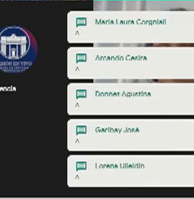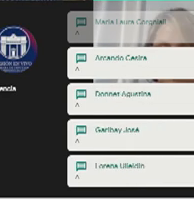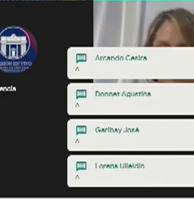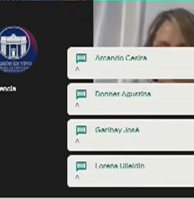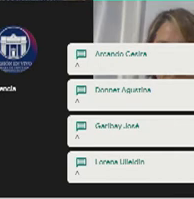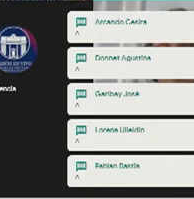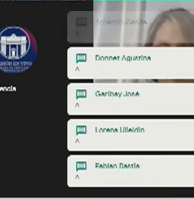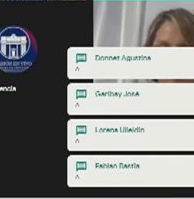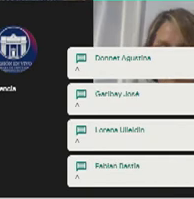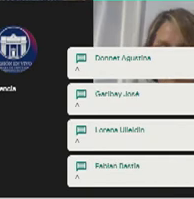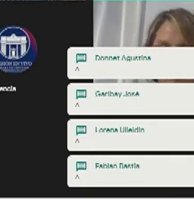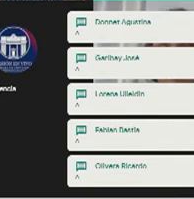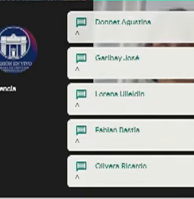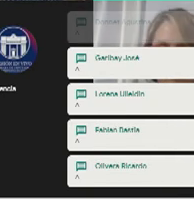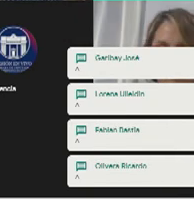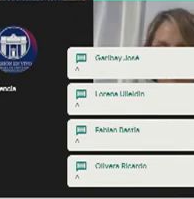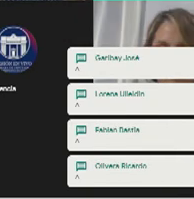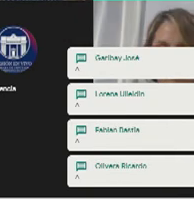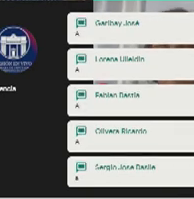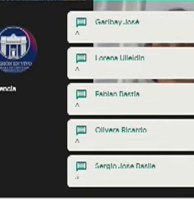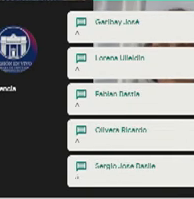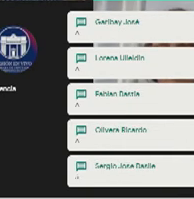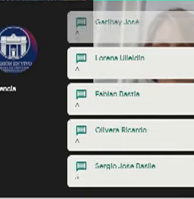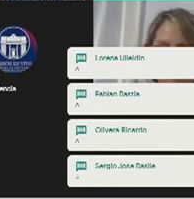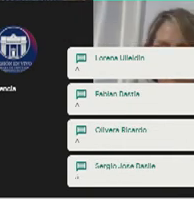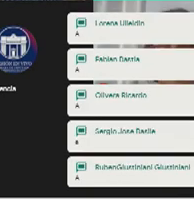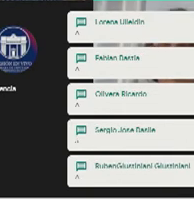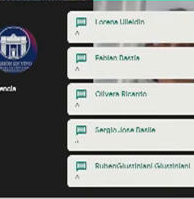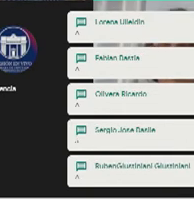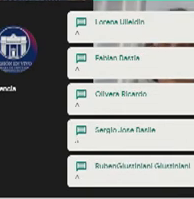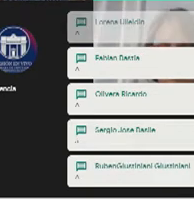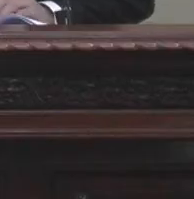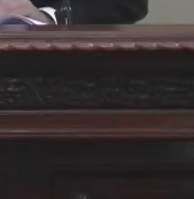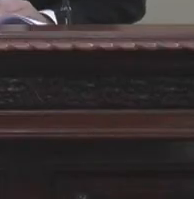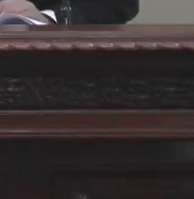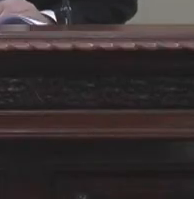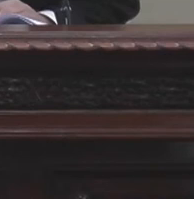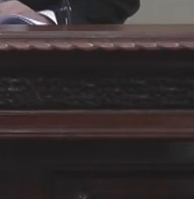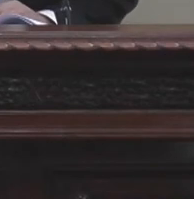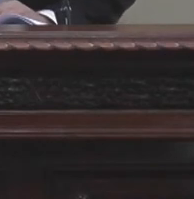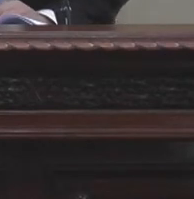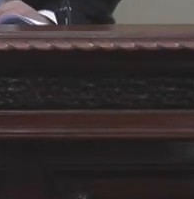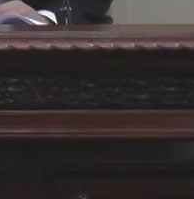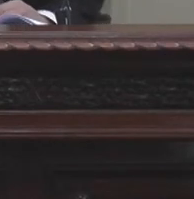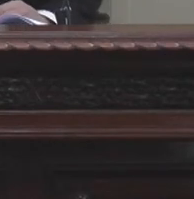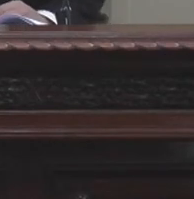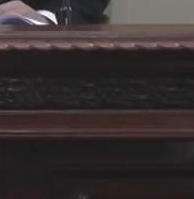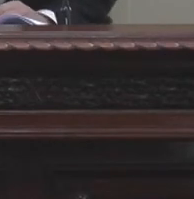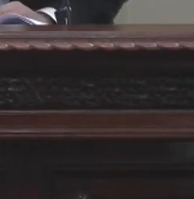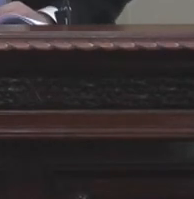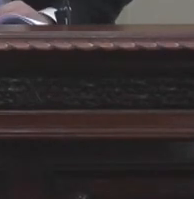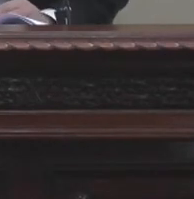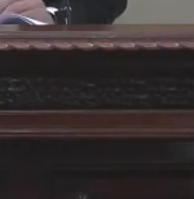por último de proyectos de leyes dentro del orden del día está el asunto número 36 que declaración pasó a un